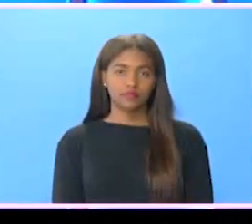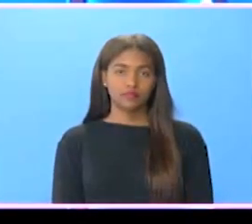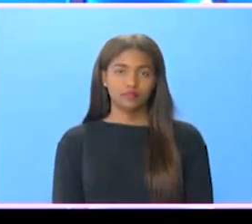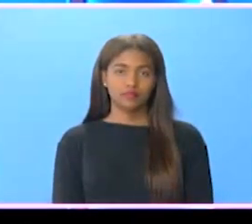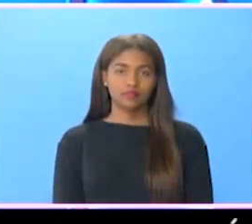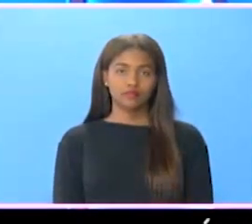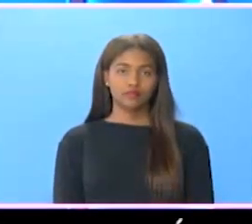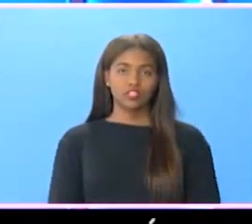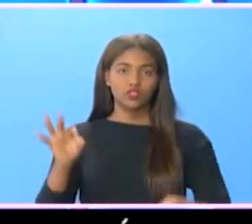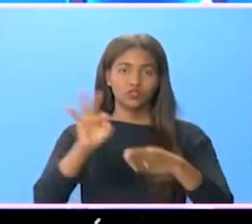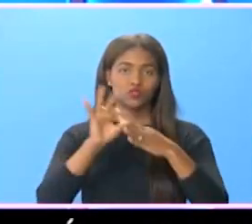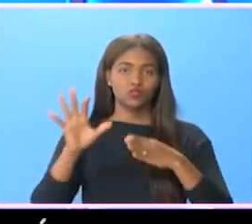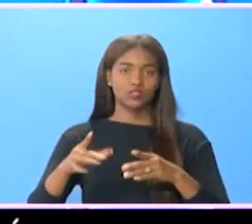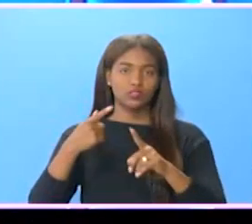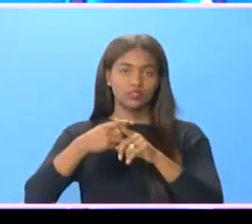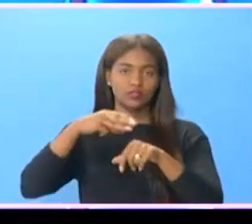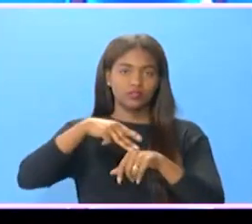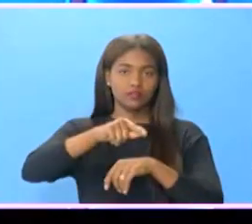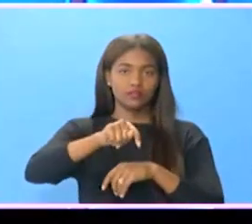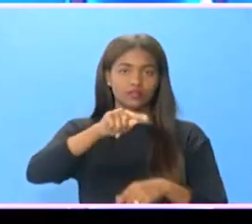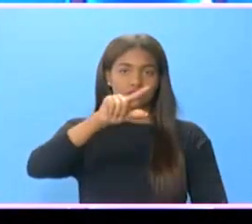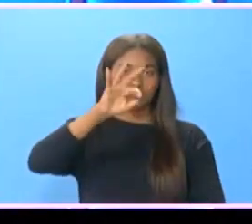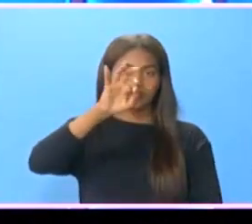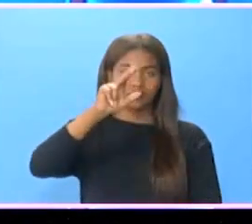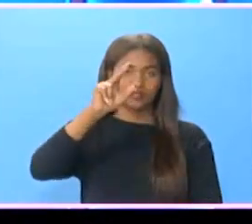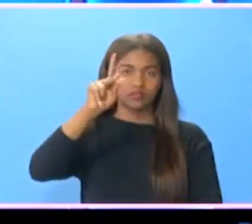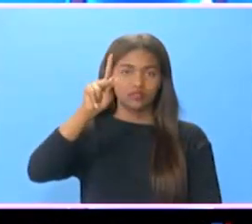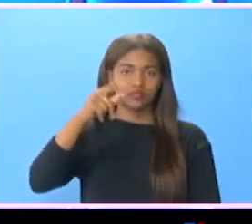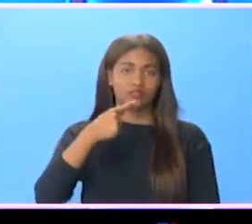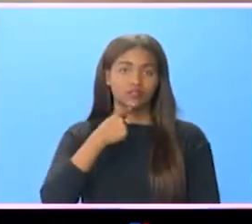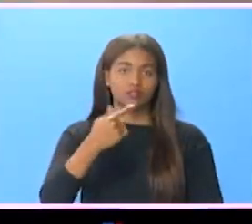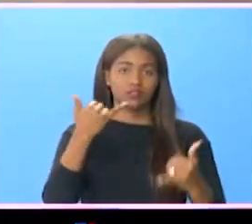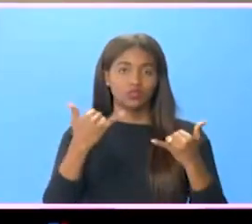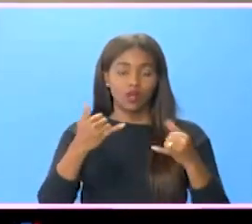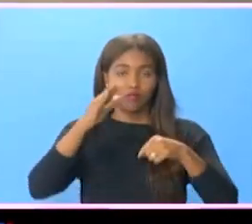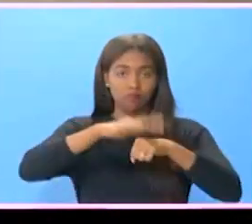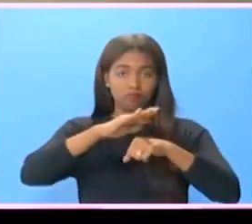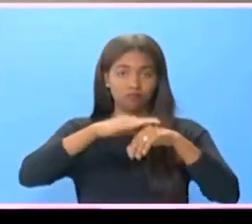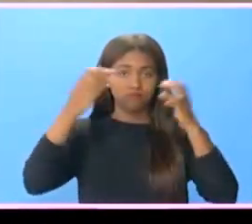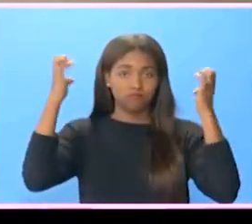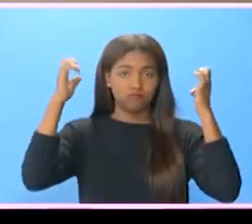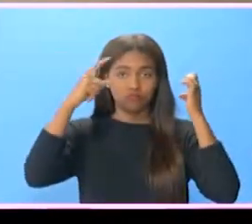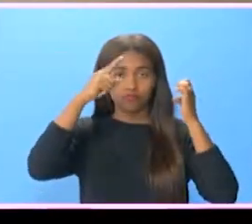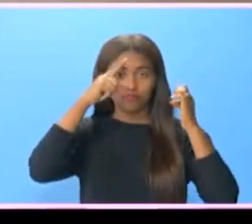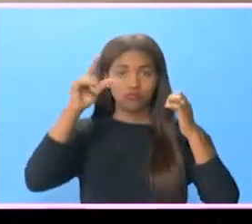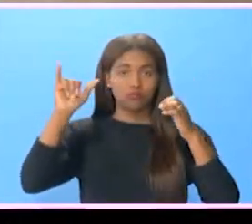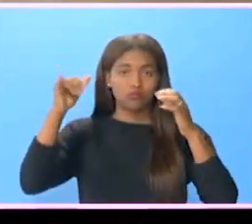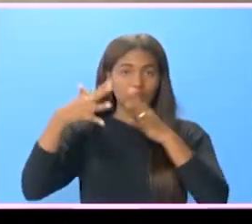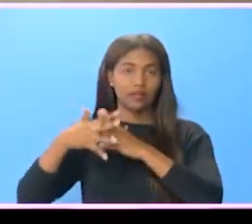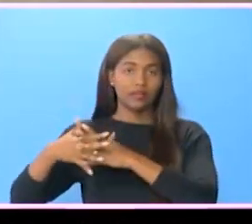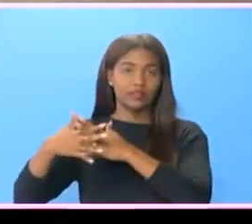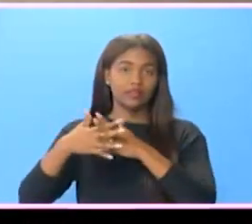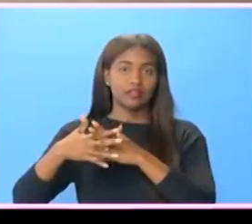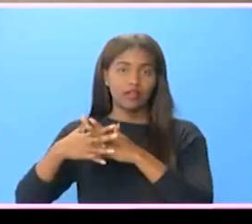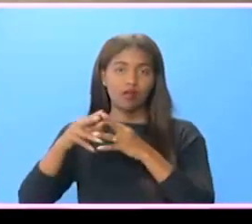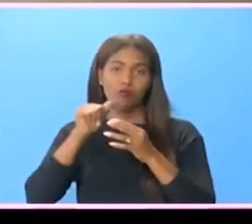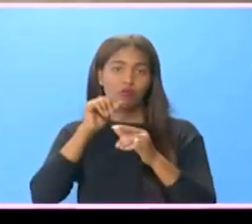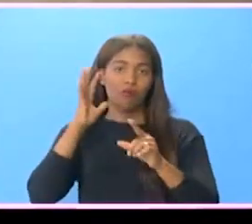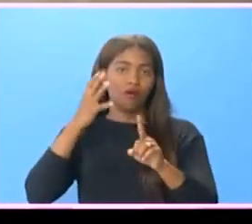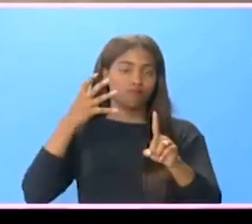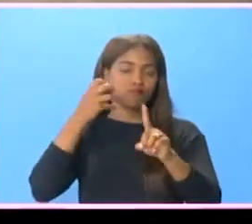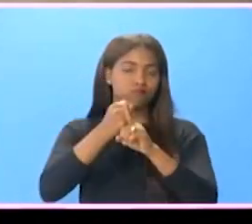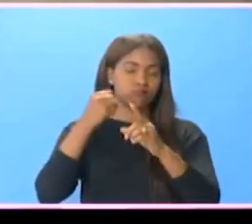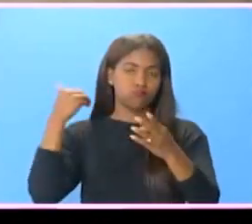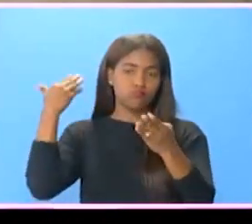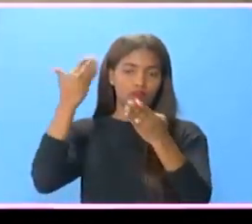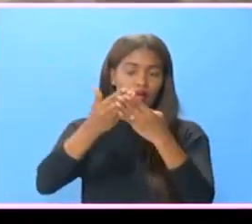Mientras el empresario turístico Frank Reineri aseguró que las alertas emitidas por Estados Unidos no afectan la llegada